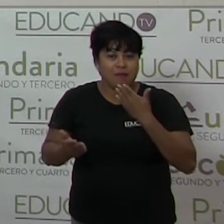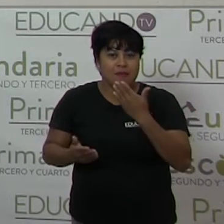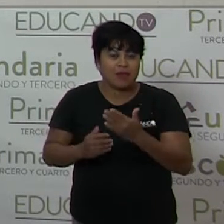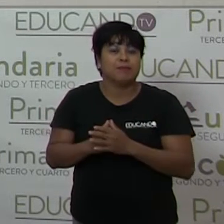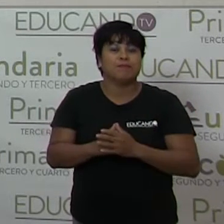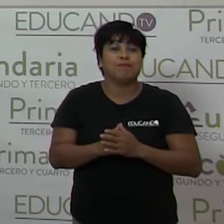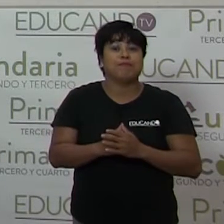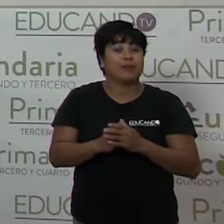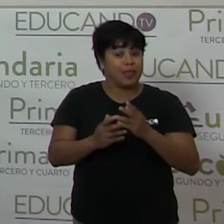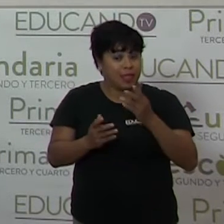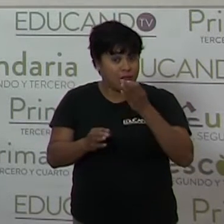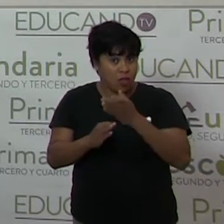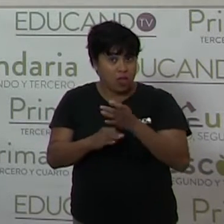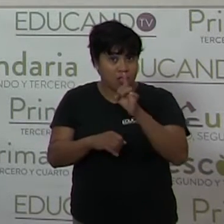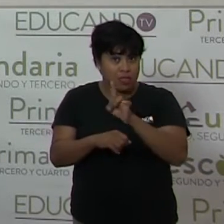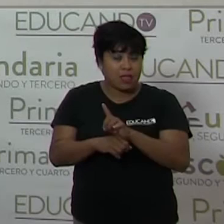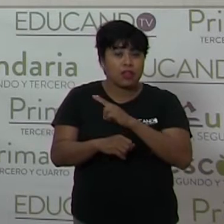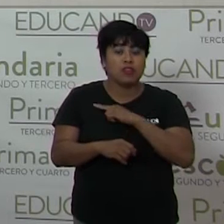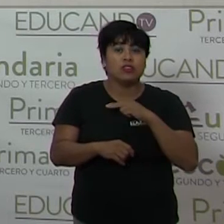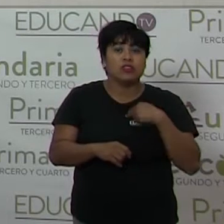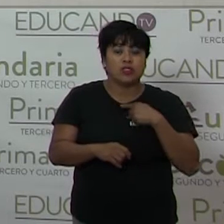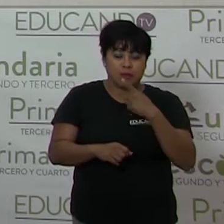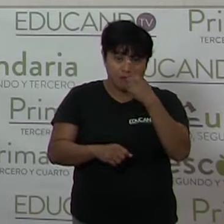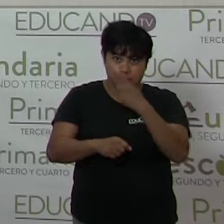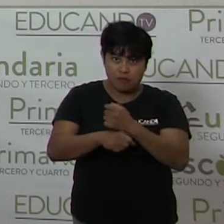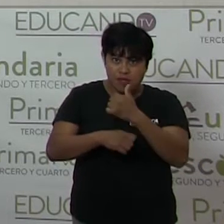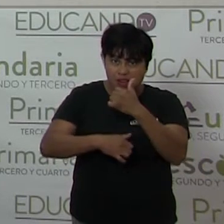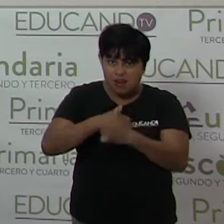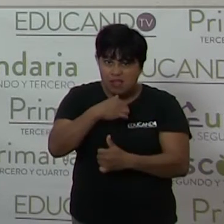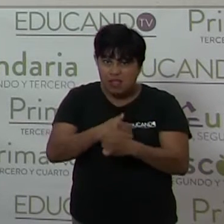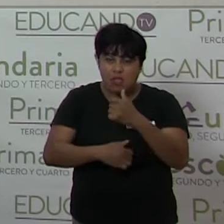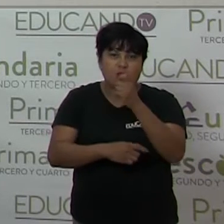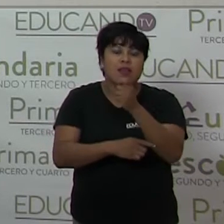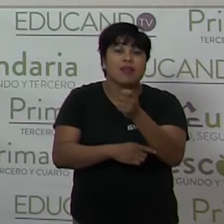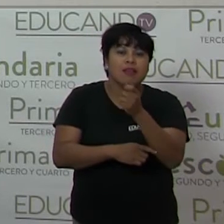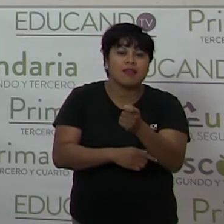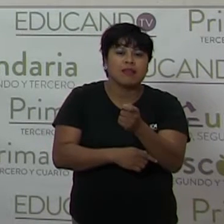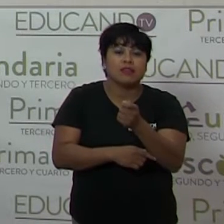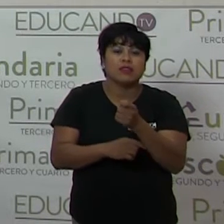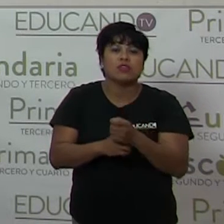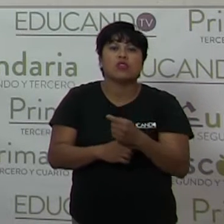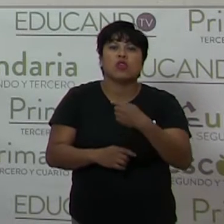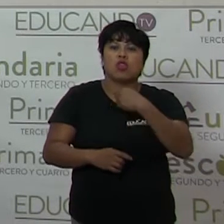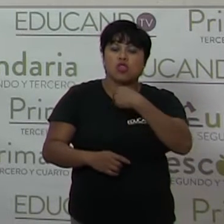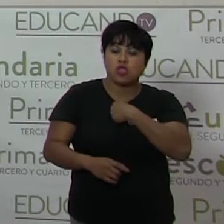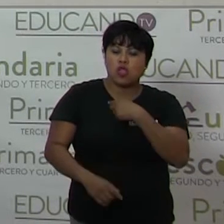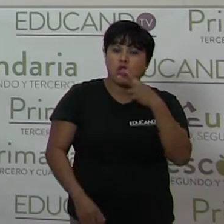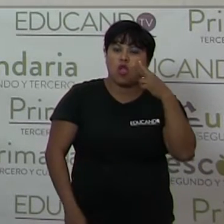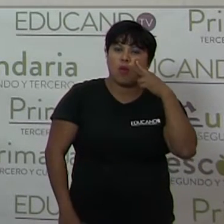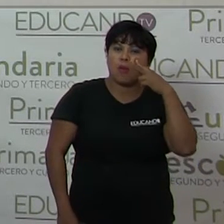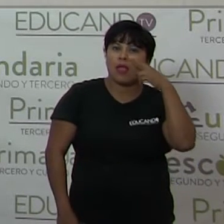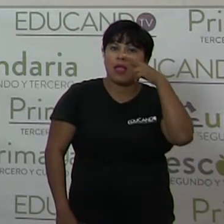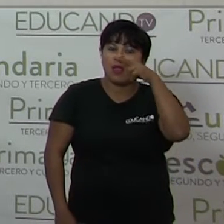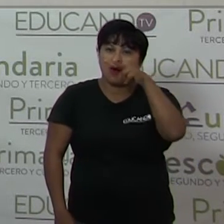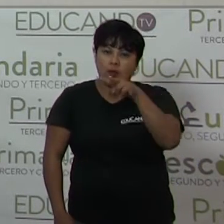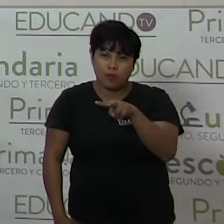ahora bien el día de hoy ve en el primer reto qué es 9